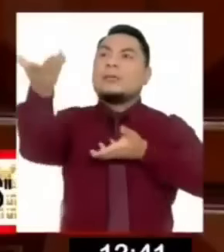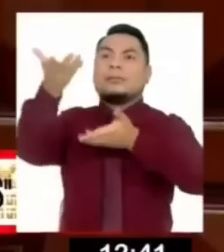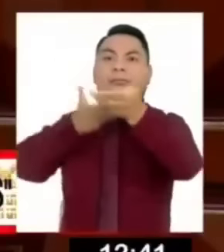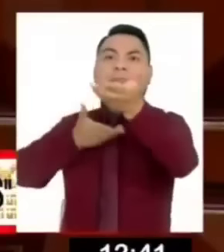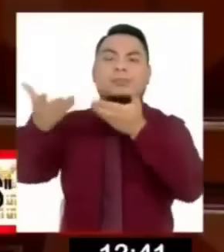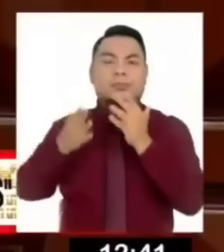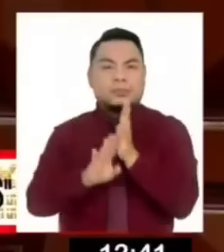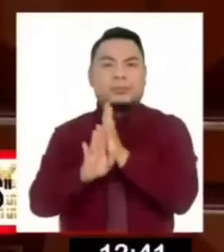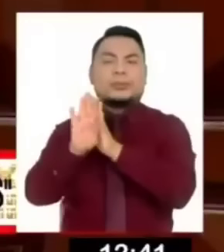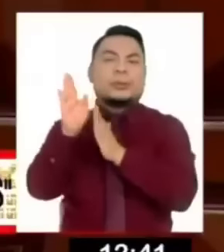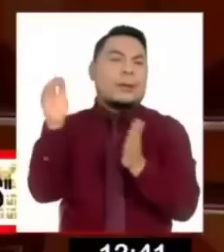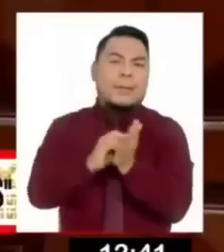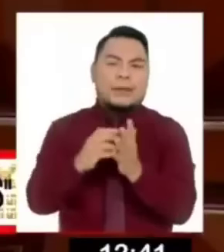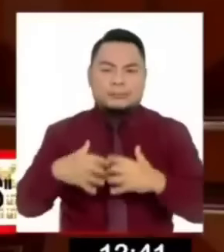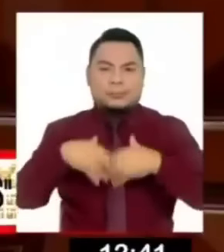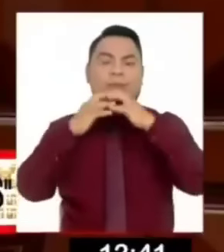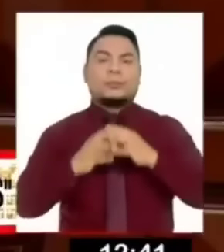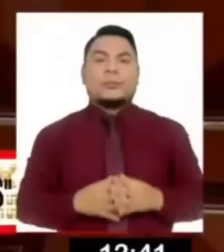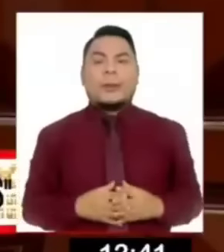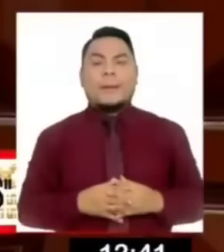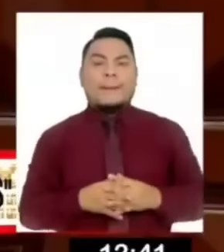agrario e industrial.